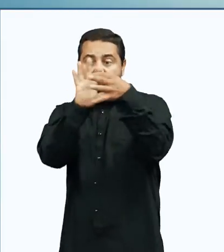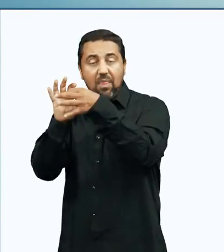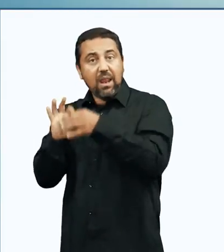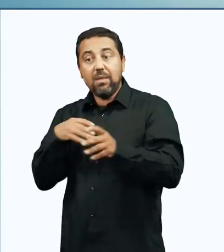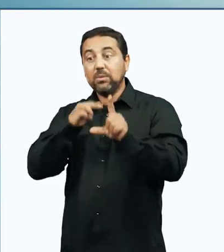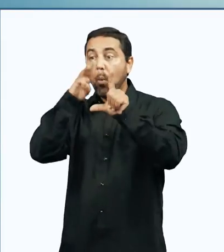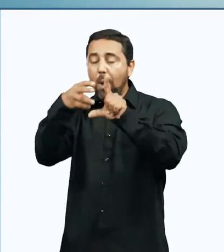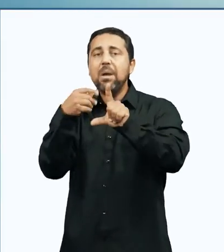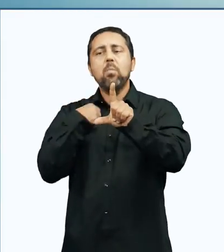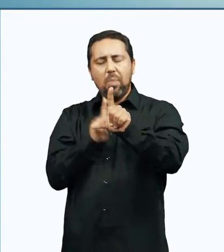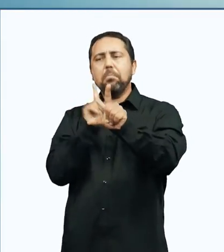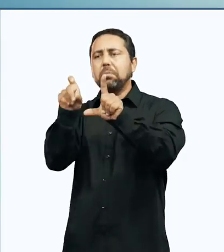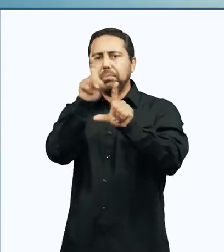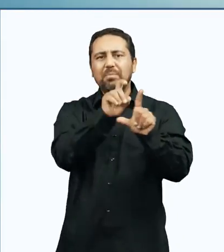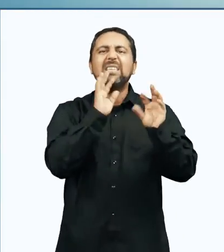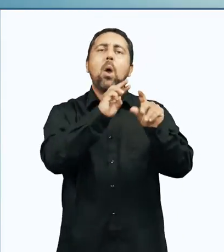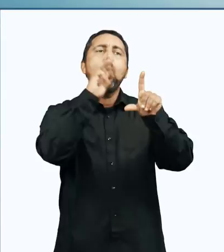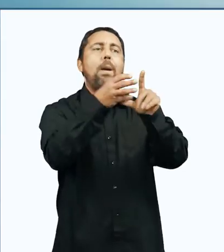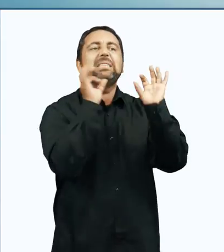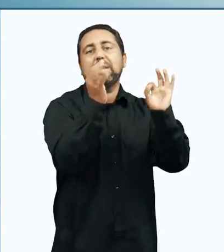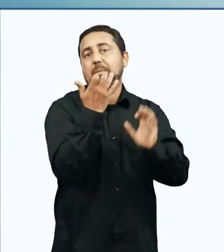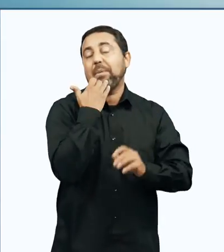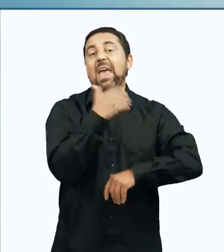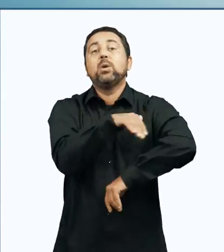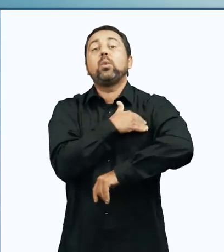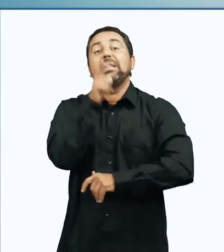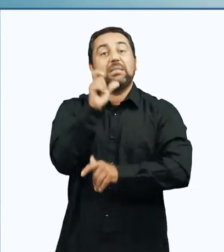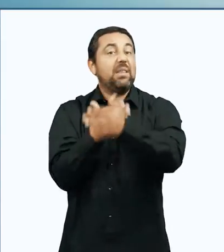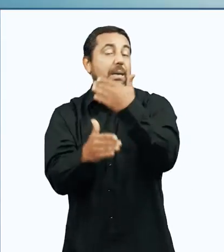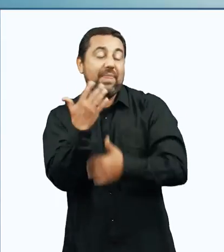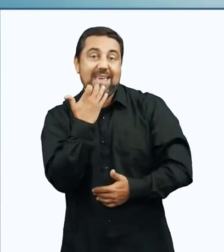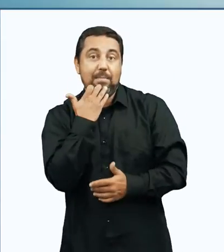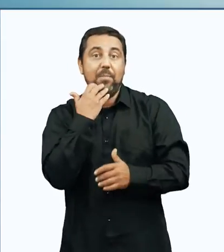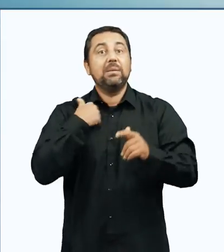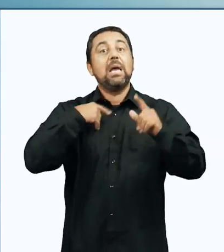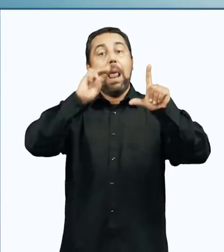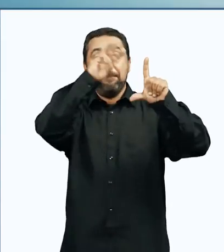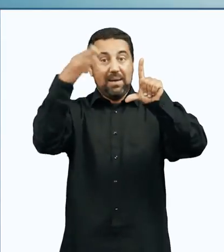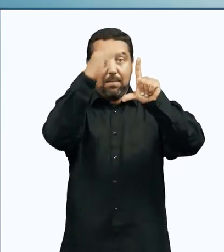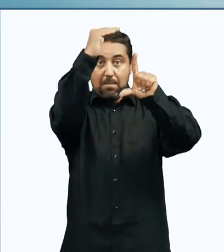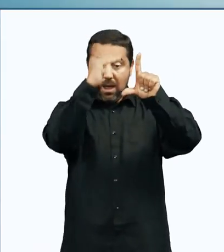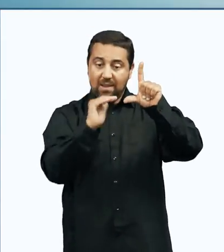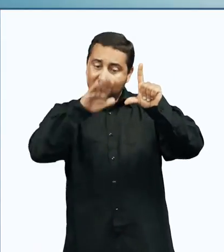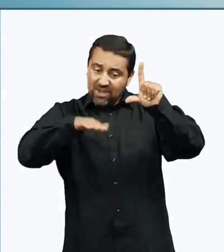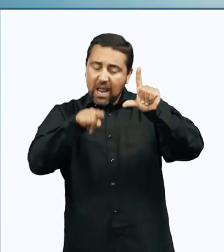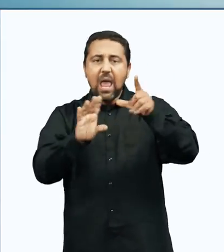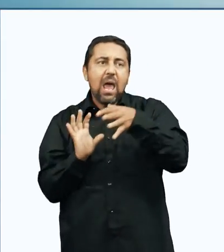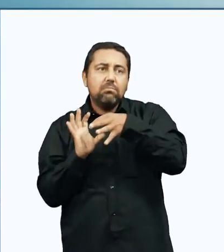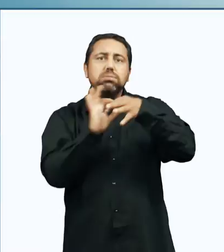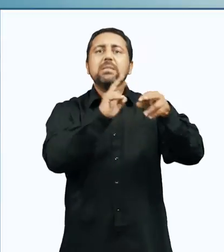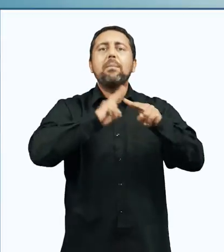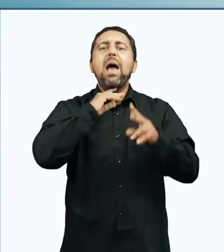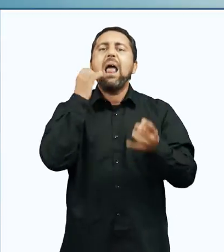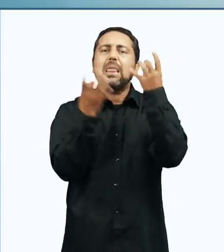aparecen relacionados en la web dentro de la web específica por ejemplo de estudiantes con discapacidad al final de la página podrás encontrar el